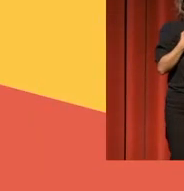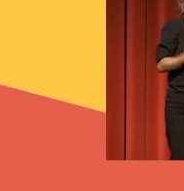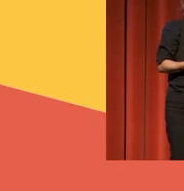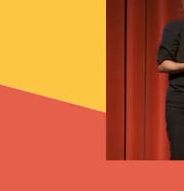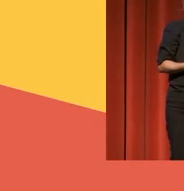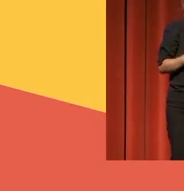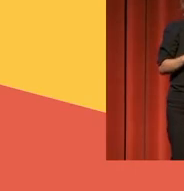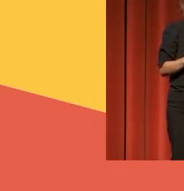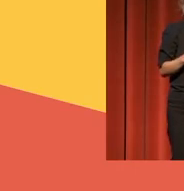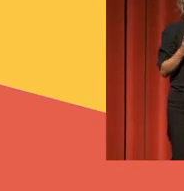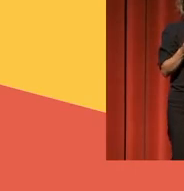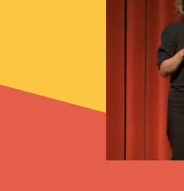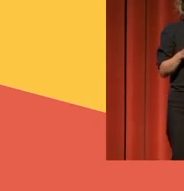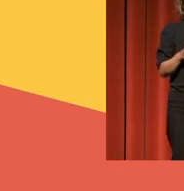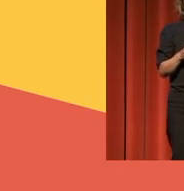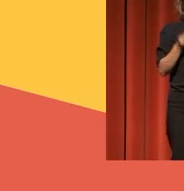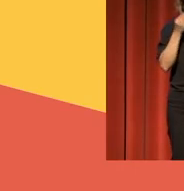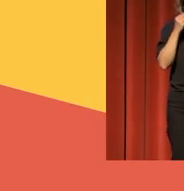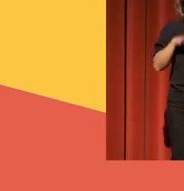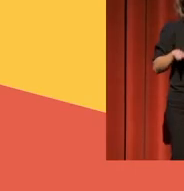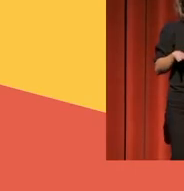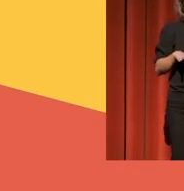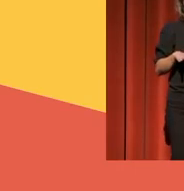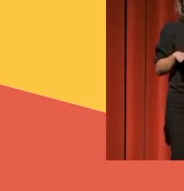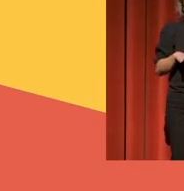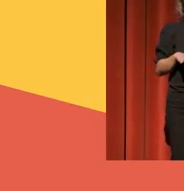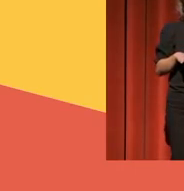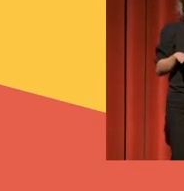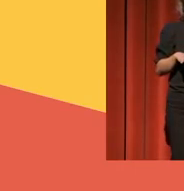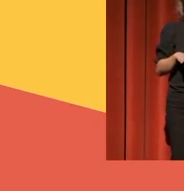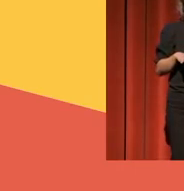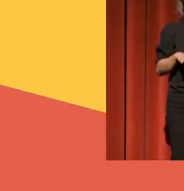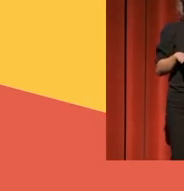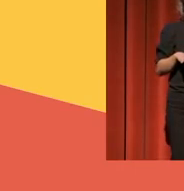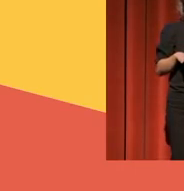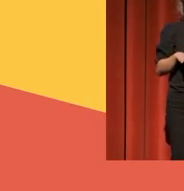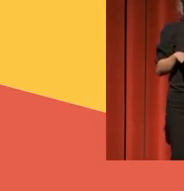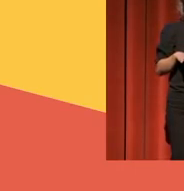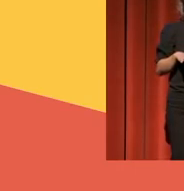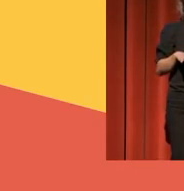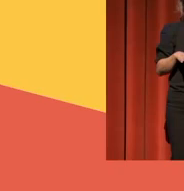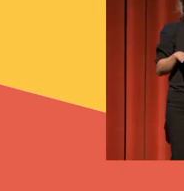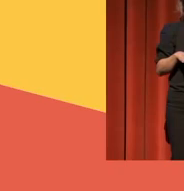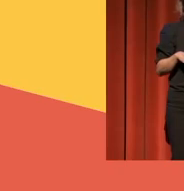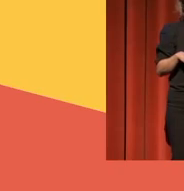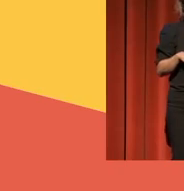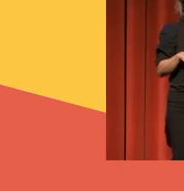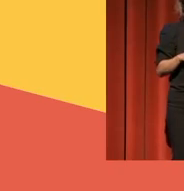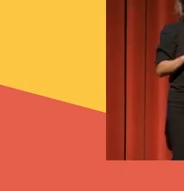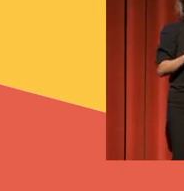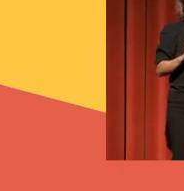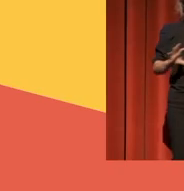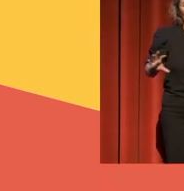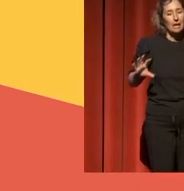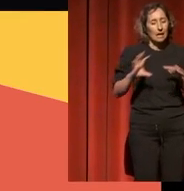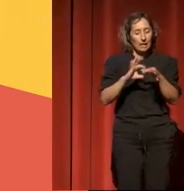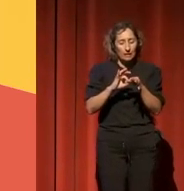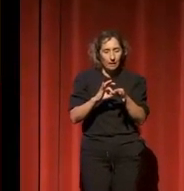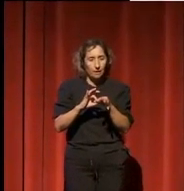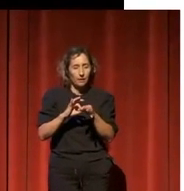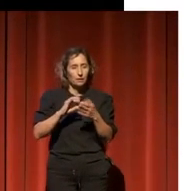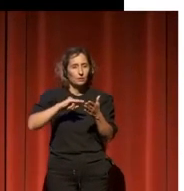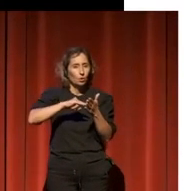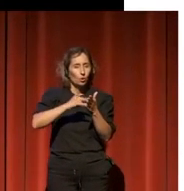así en este relato eh se da mucha importancia a la al hecho de generar alianzas proyectos